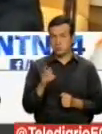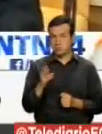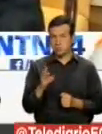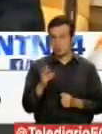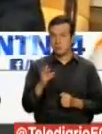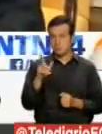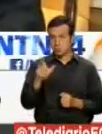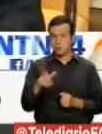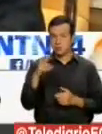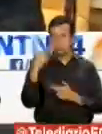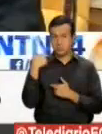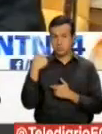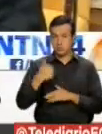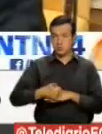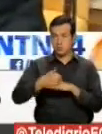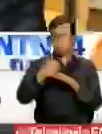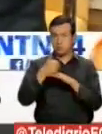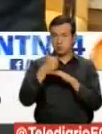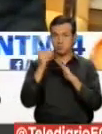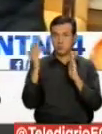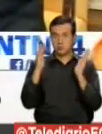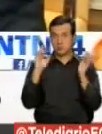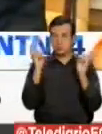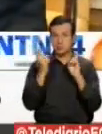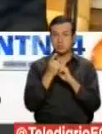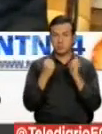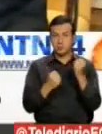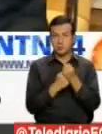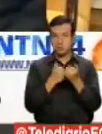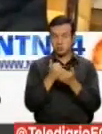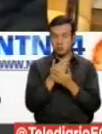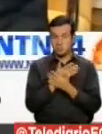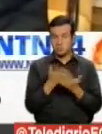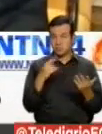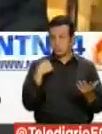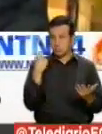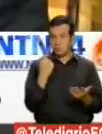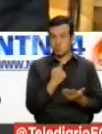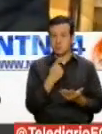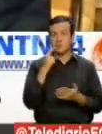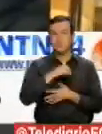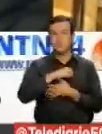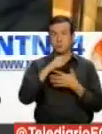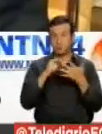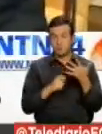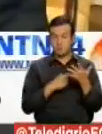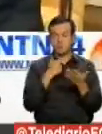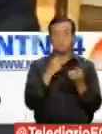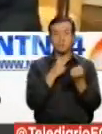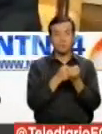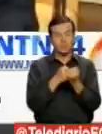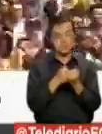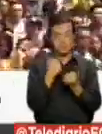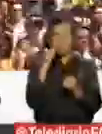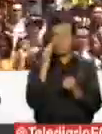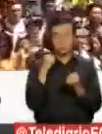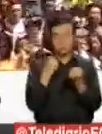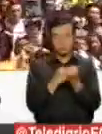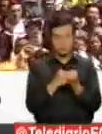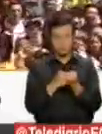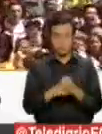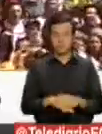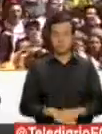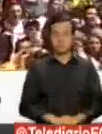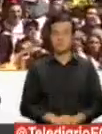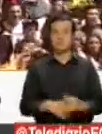que es la persona que lidera esta transición en Venezuela, tiene un gran apoyo y nosotros necesitamos darle un apoyo aún mayor. Los anuncios